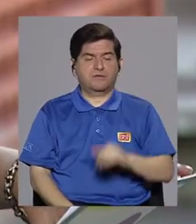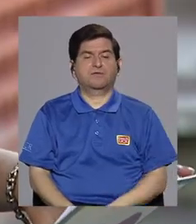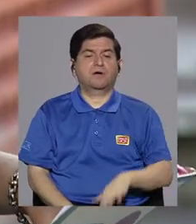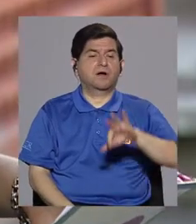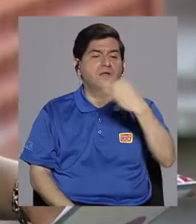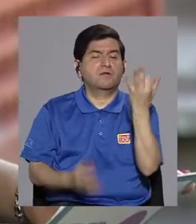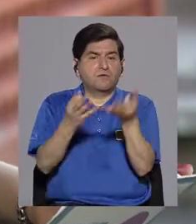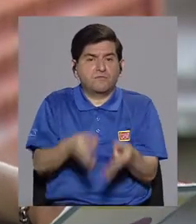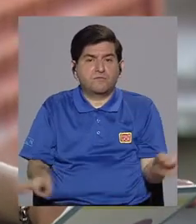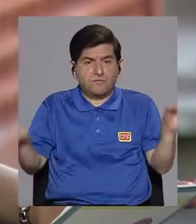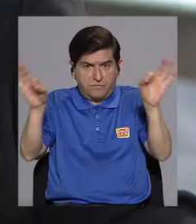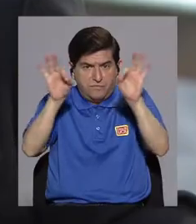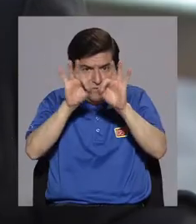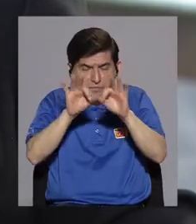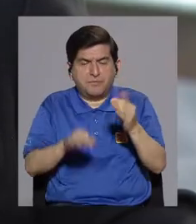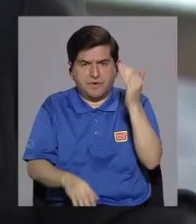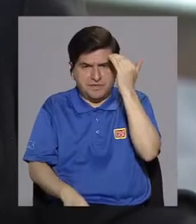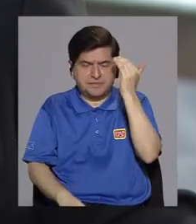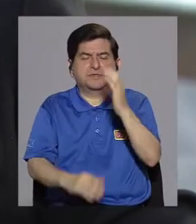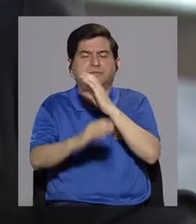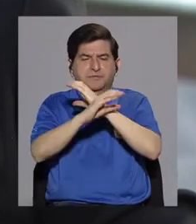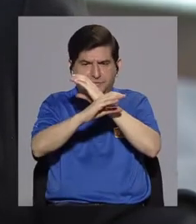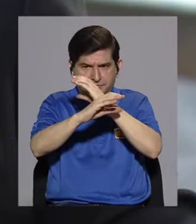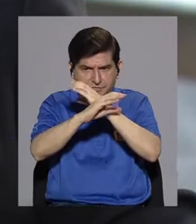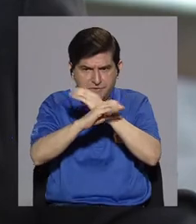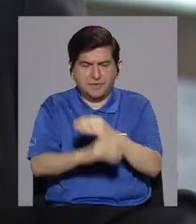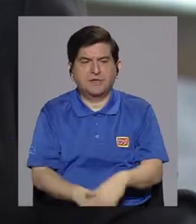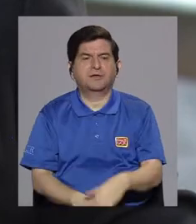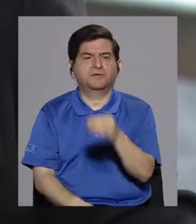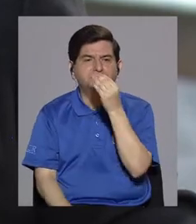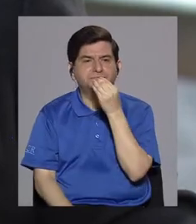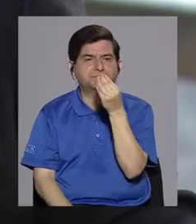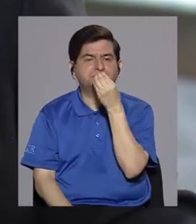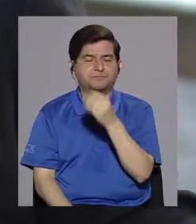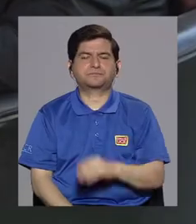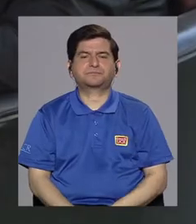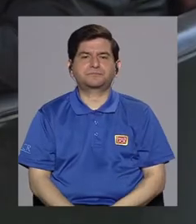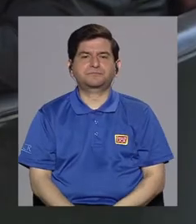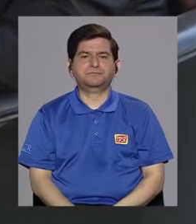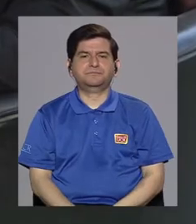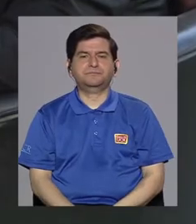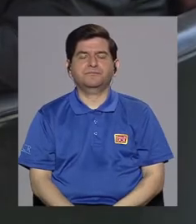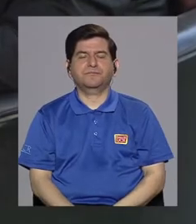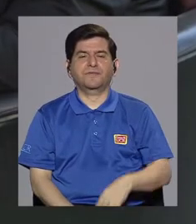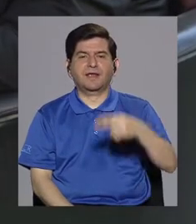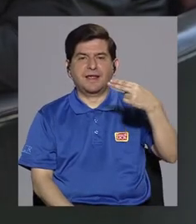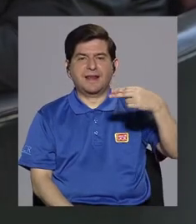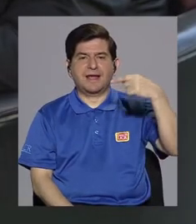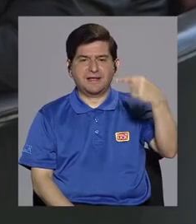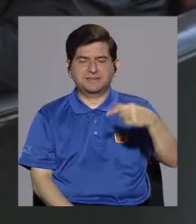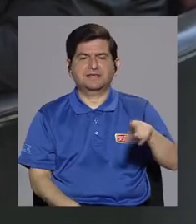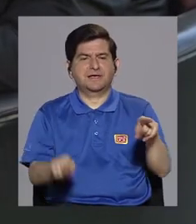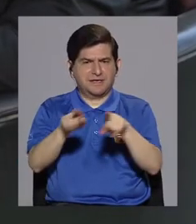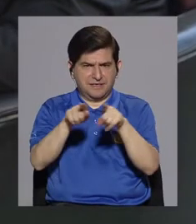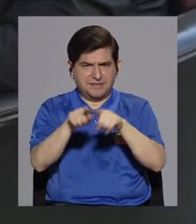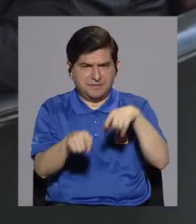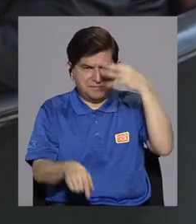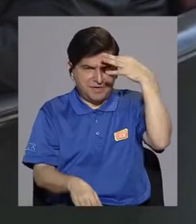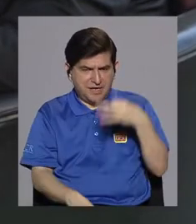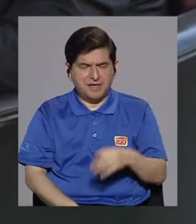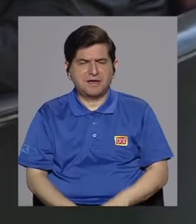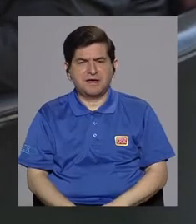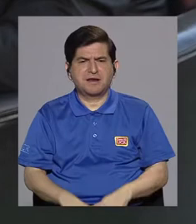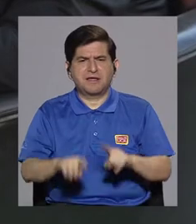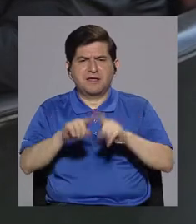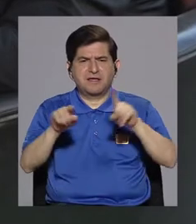las vías más importantes y que hay que tener cuidado con la alimentación. El mercurio está, digamos, presente también, entiendo que